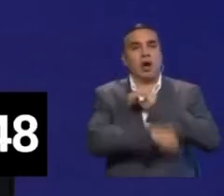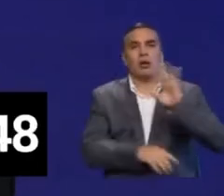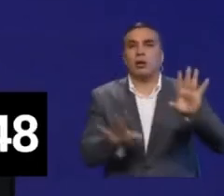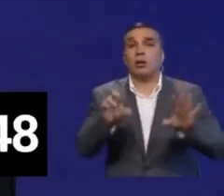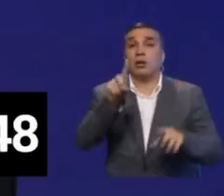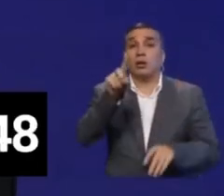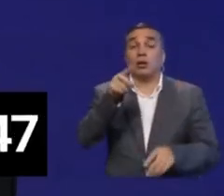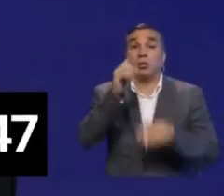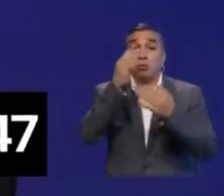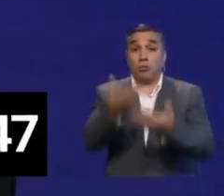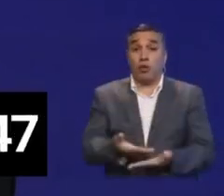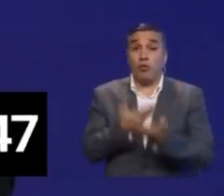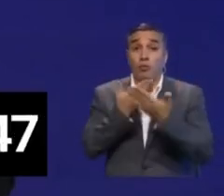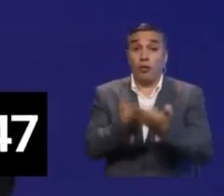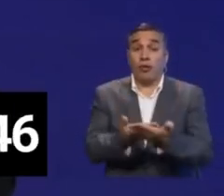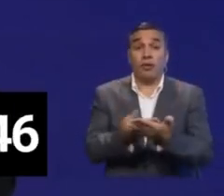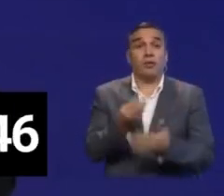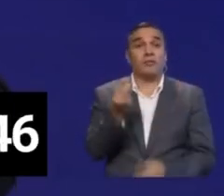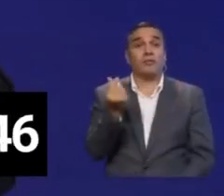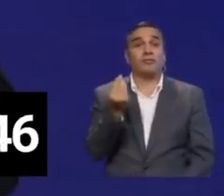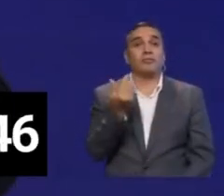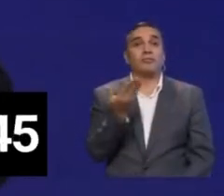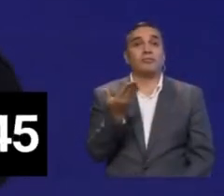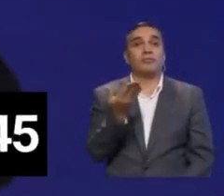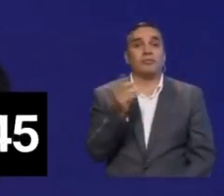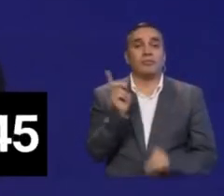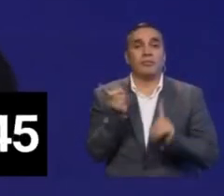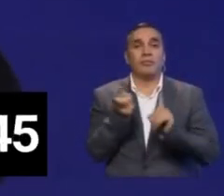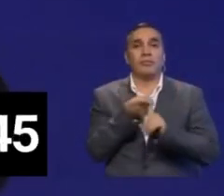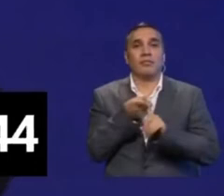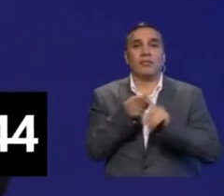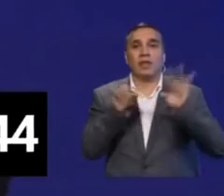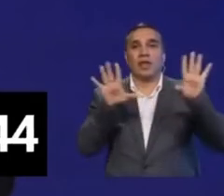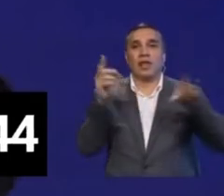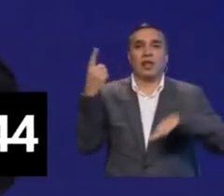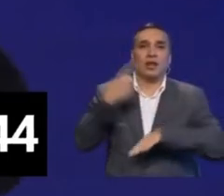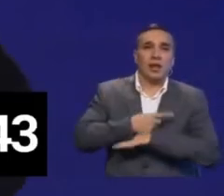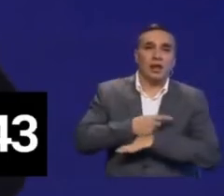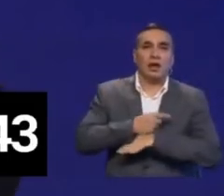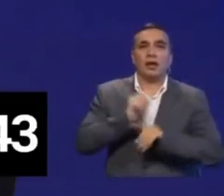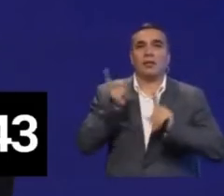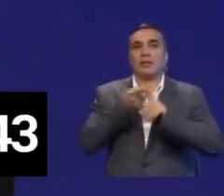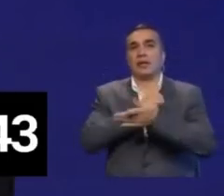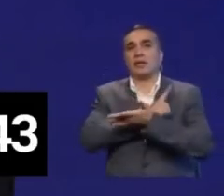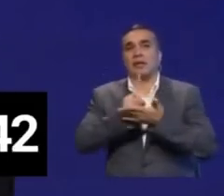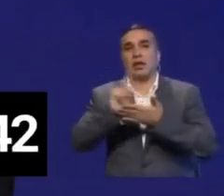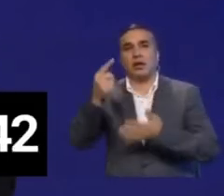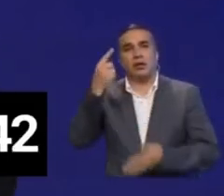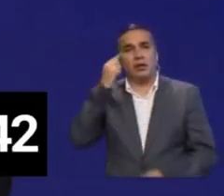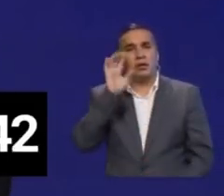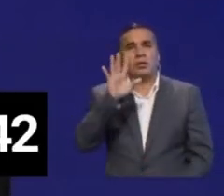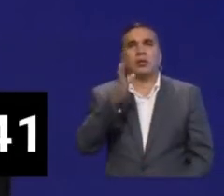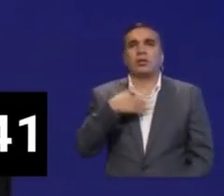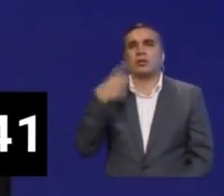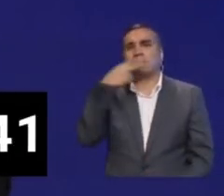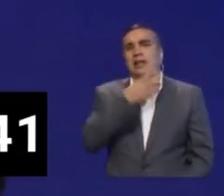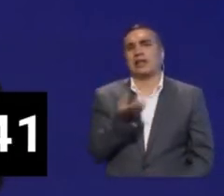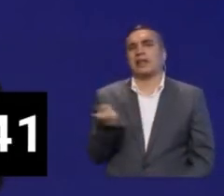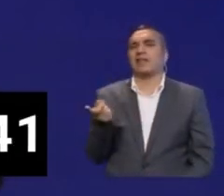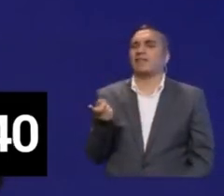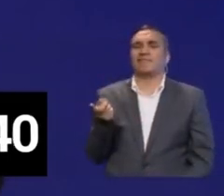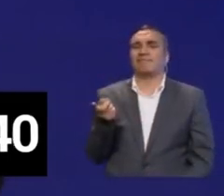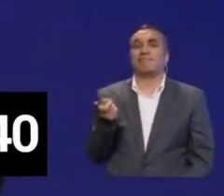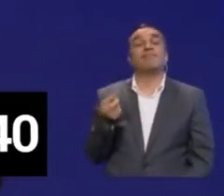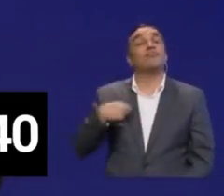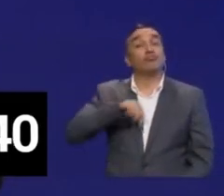Aquellos que te proponen dinero en los primeros 10 días o primera semana de gobierno, te están mintiendo.